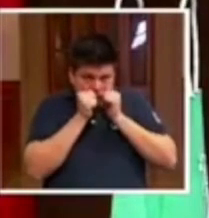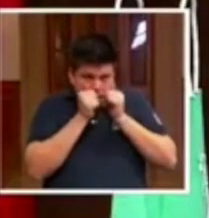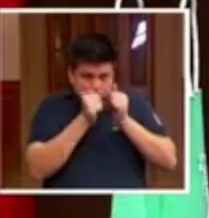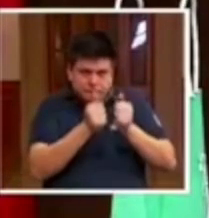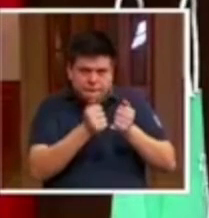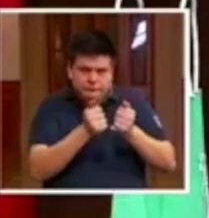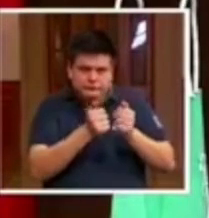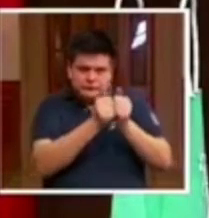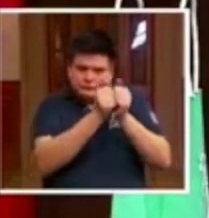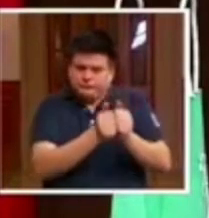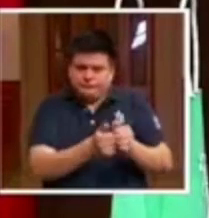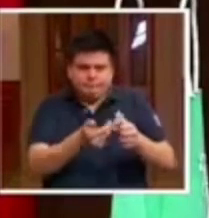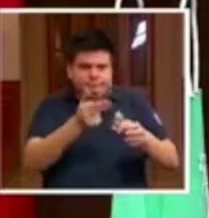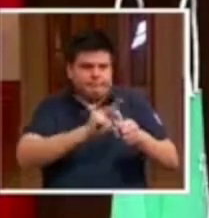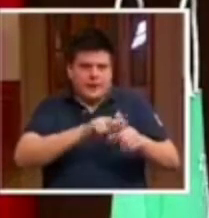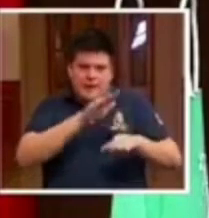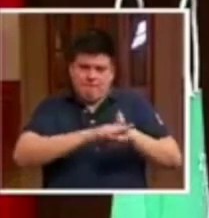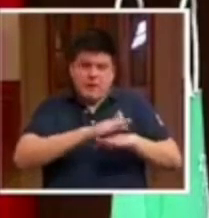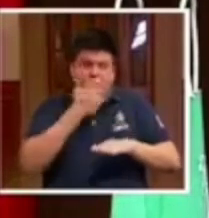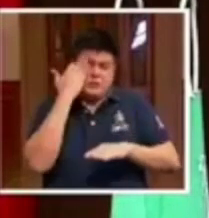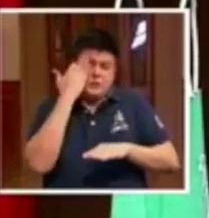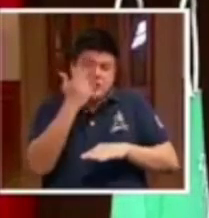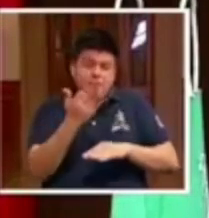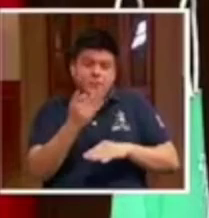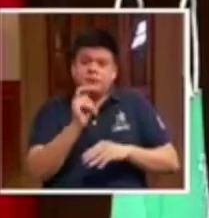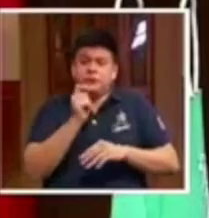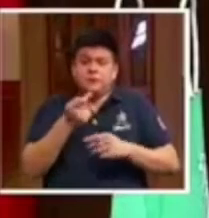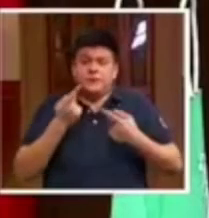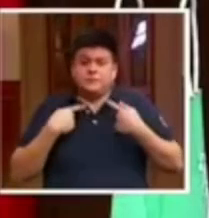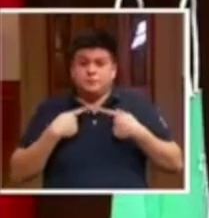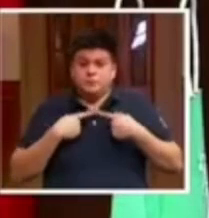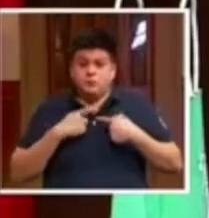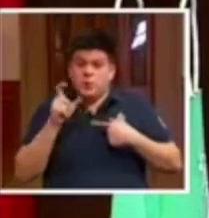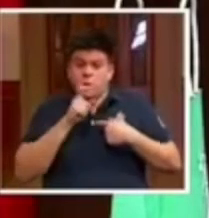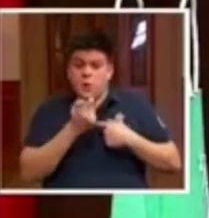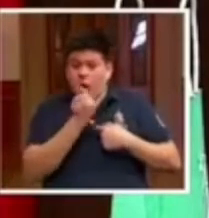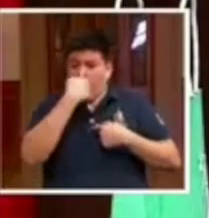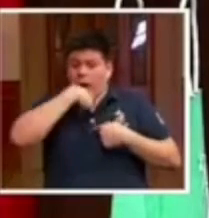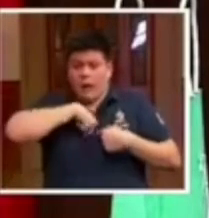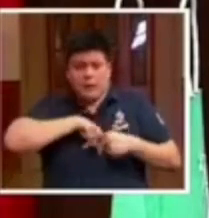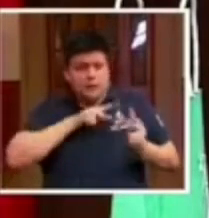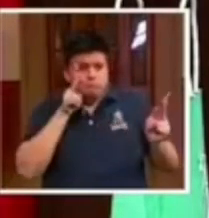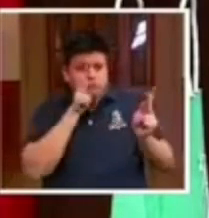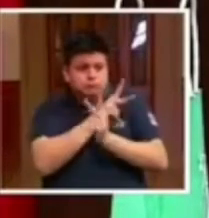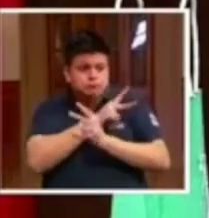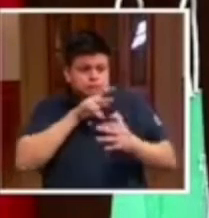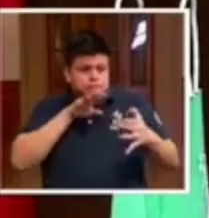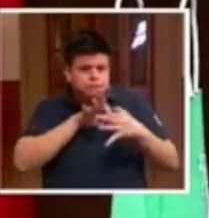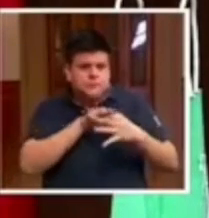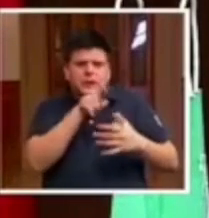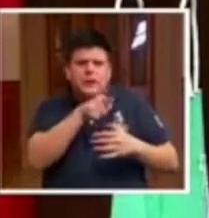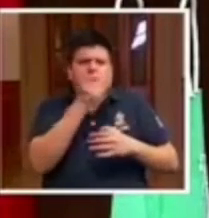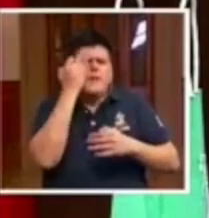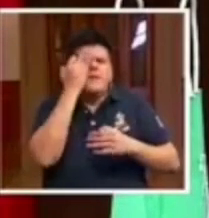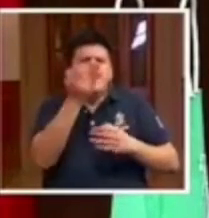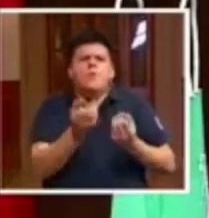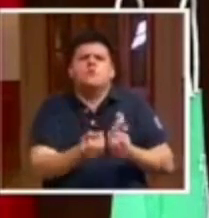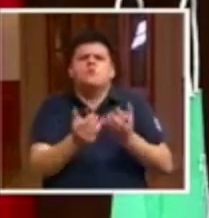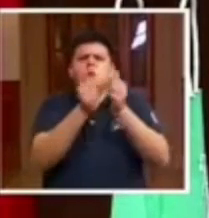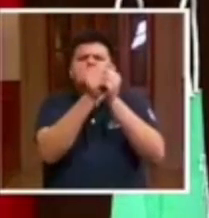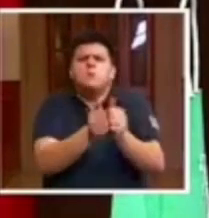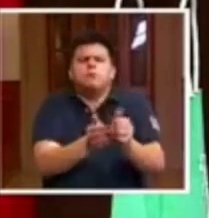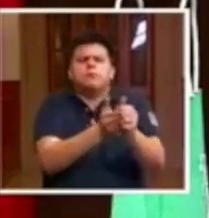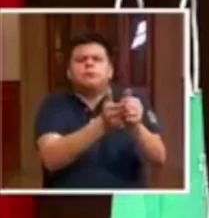hospital es decir un paciente con ventilación mecánica implica que mínimamente va a estar en el hospital alrededor de tres